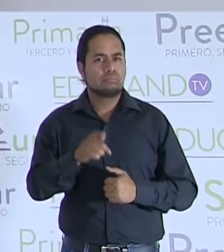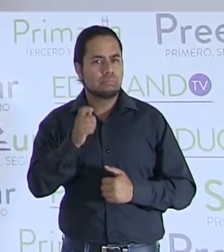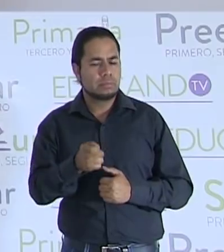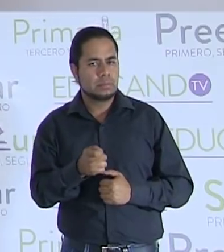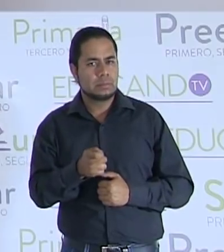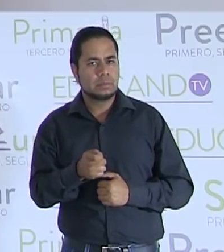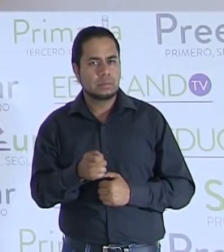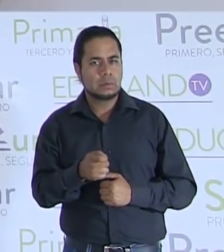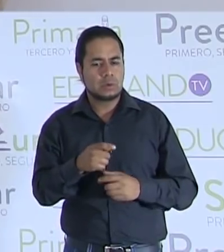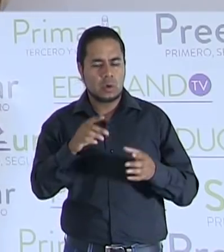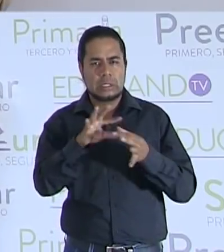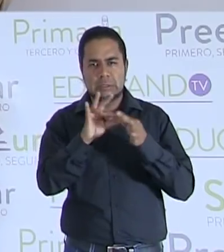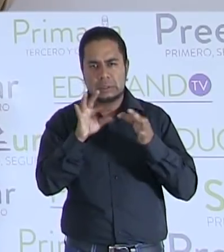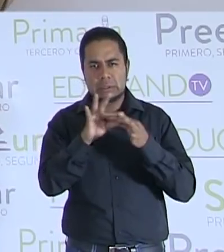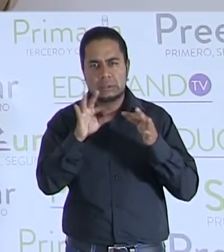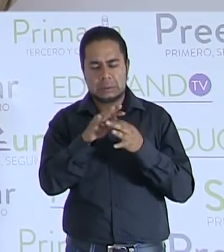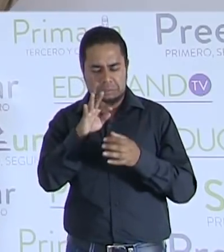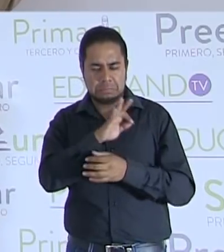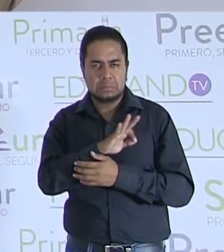una narración.